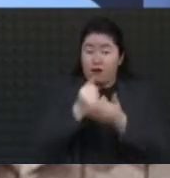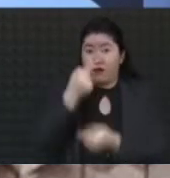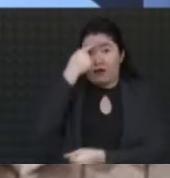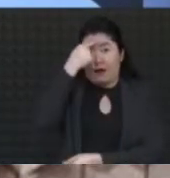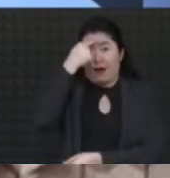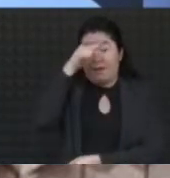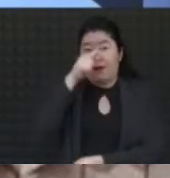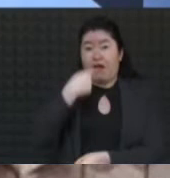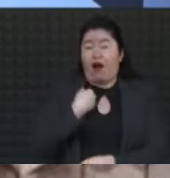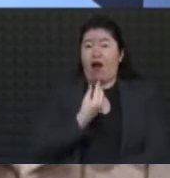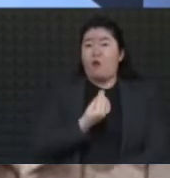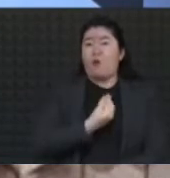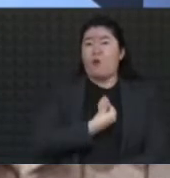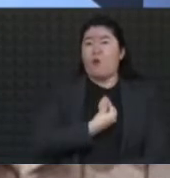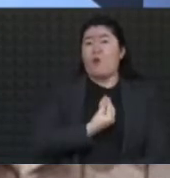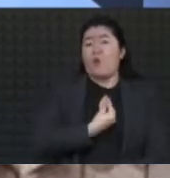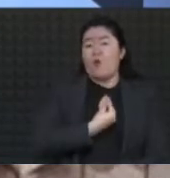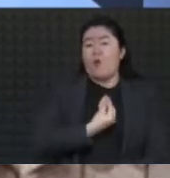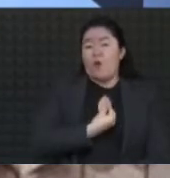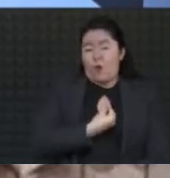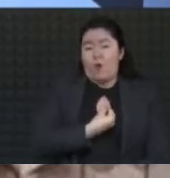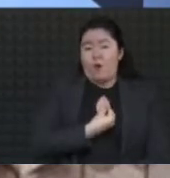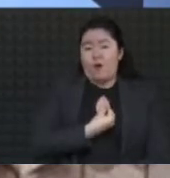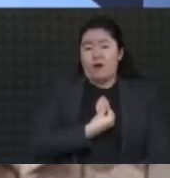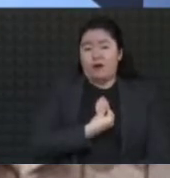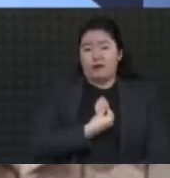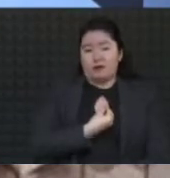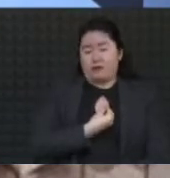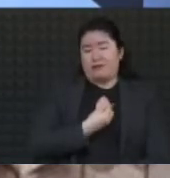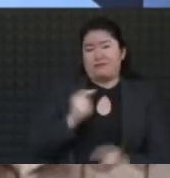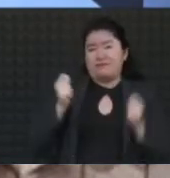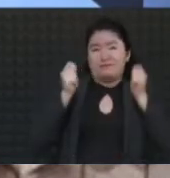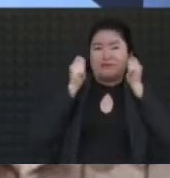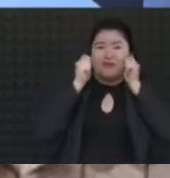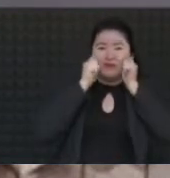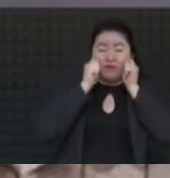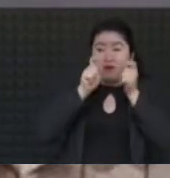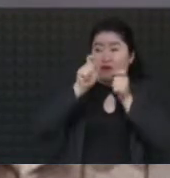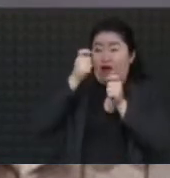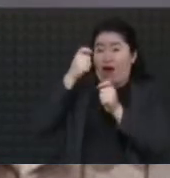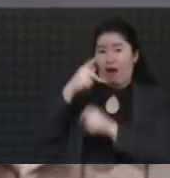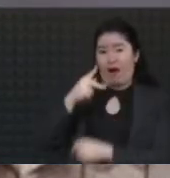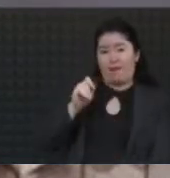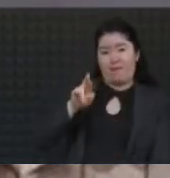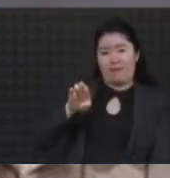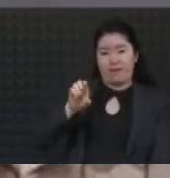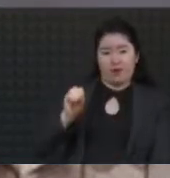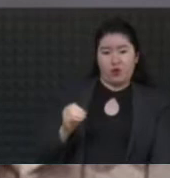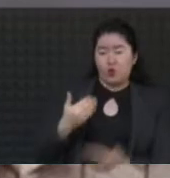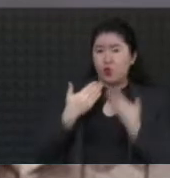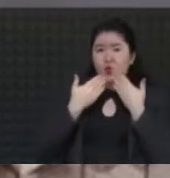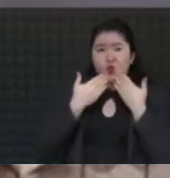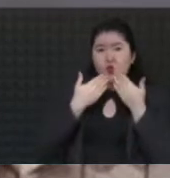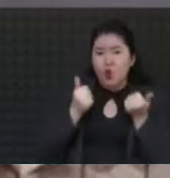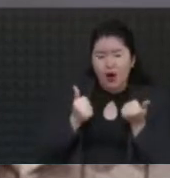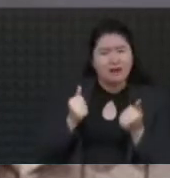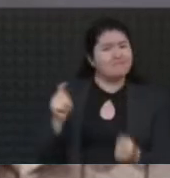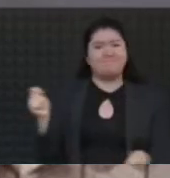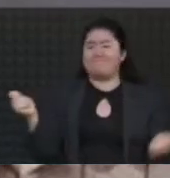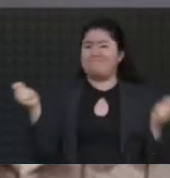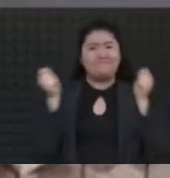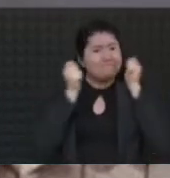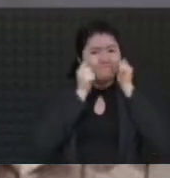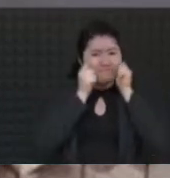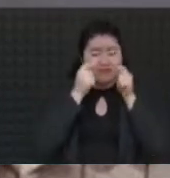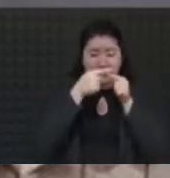para resistir a pesar de que no estuvieran trabajando los pernos. ¿Por qué? Porque esos son los